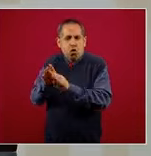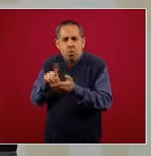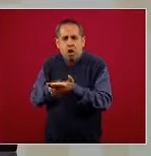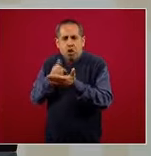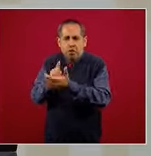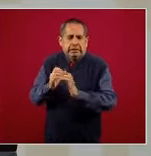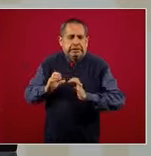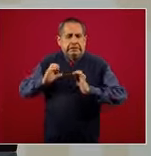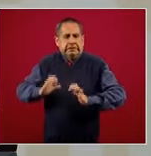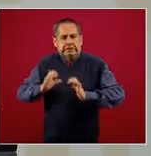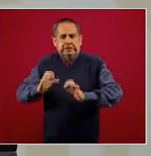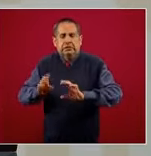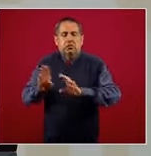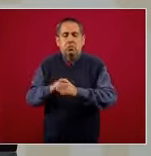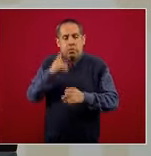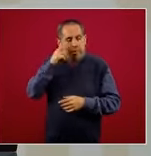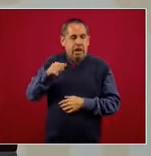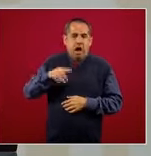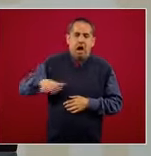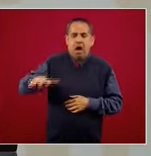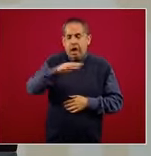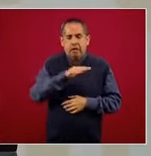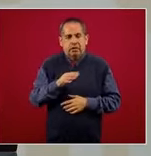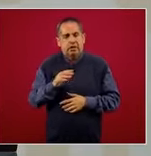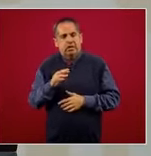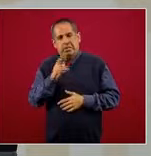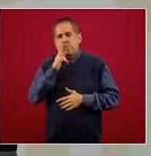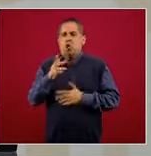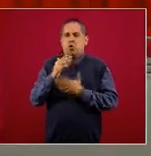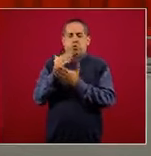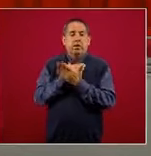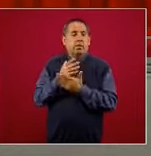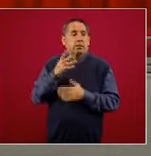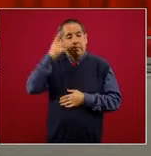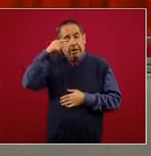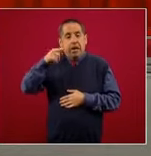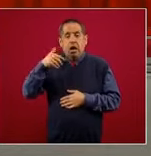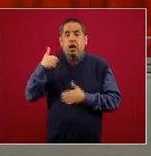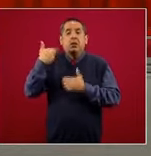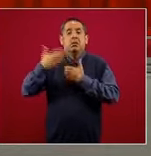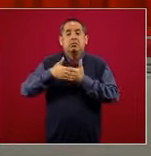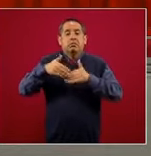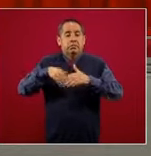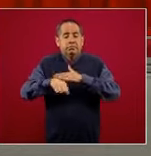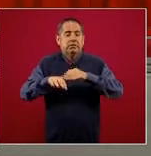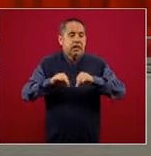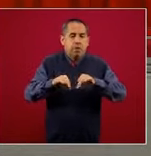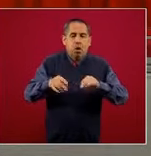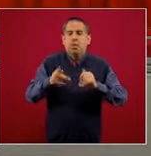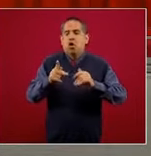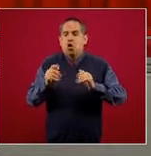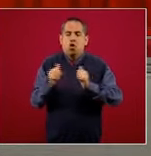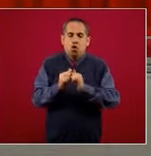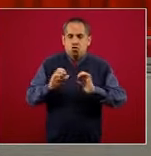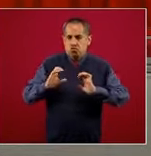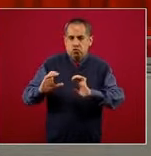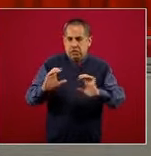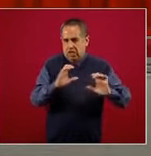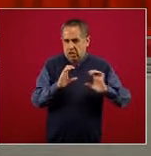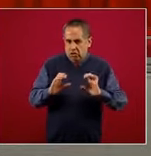prudente, cautelosa, que nos permitirá incorporarnos a las actividades, pero sin perder